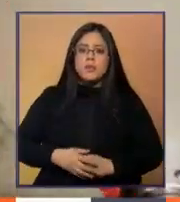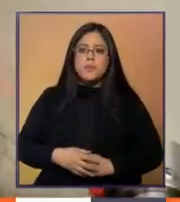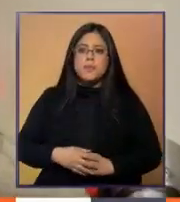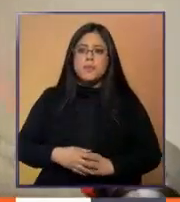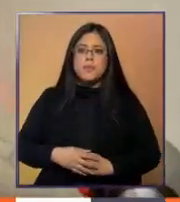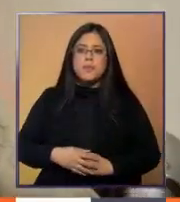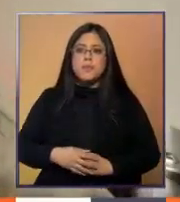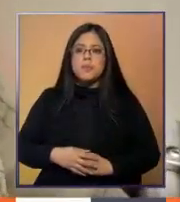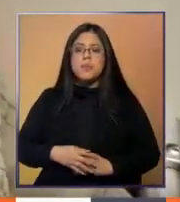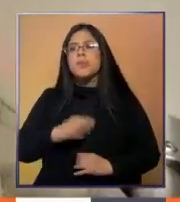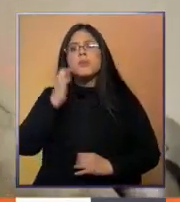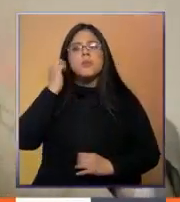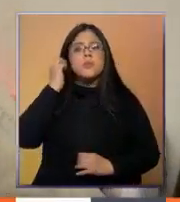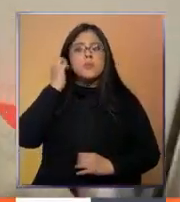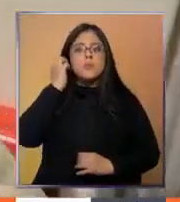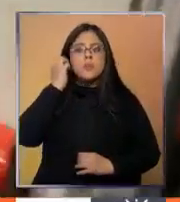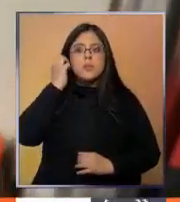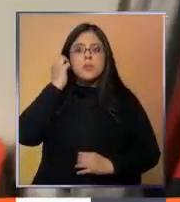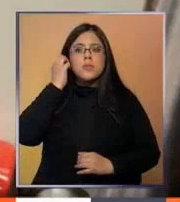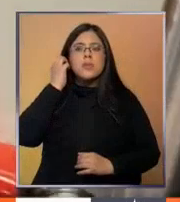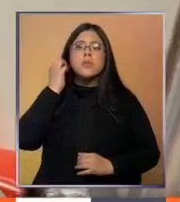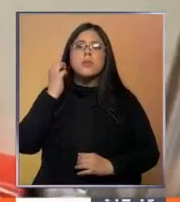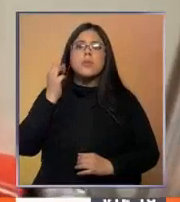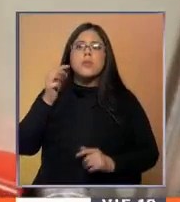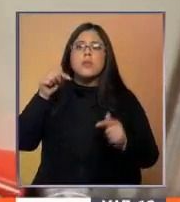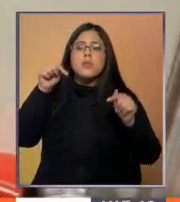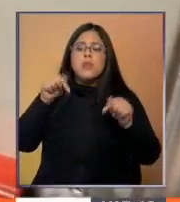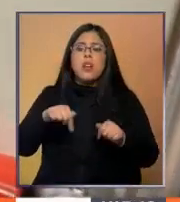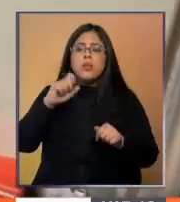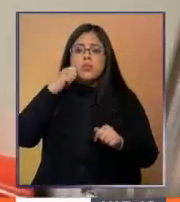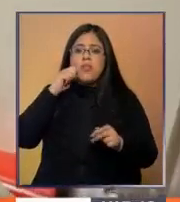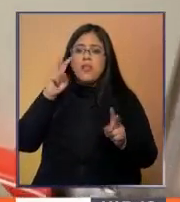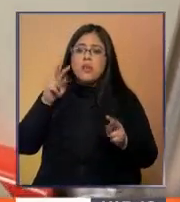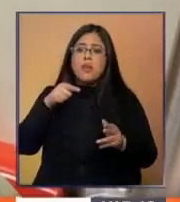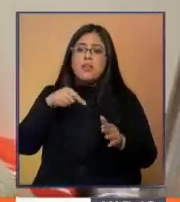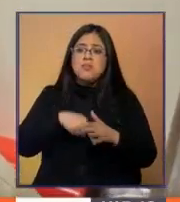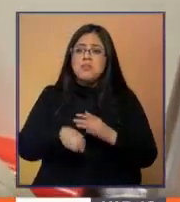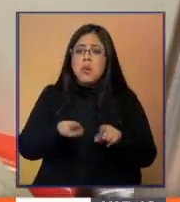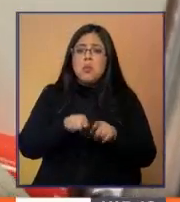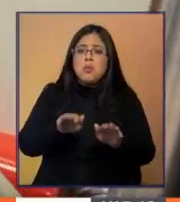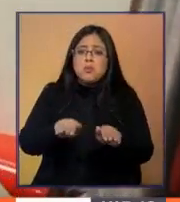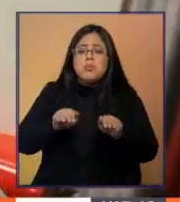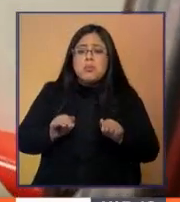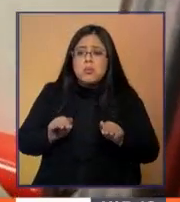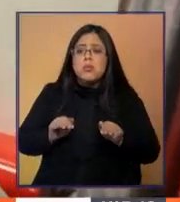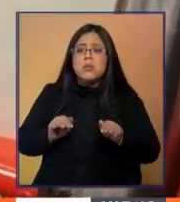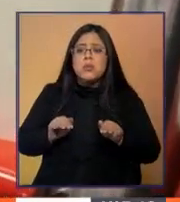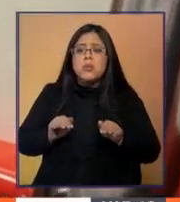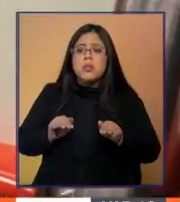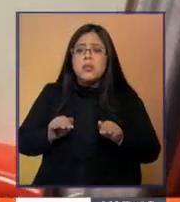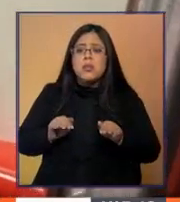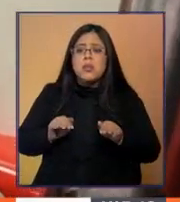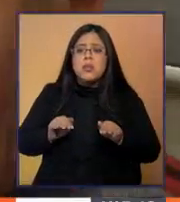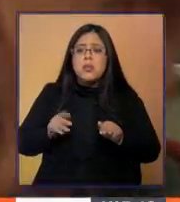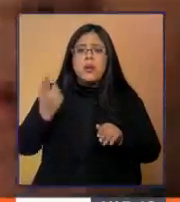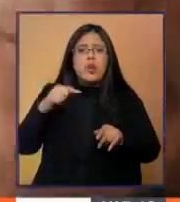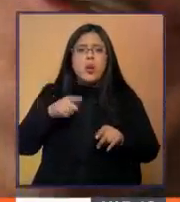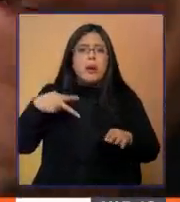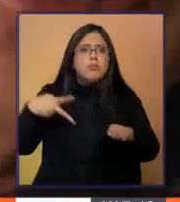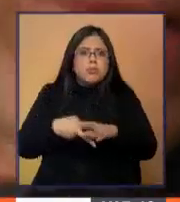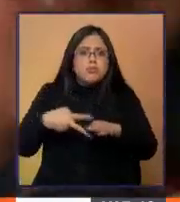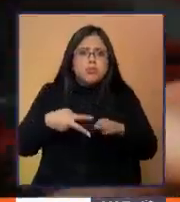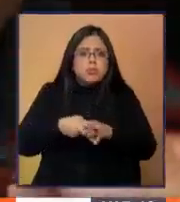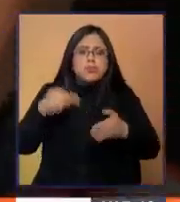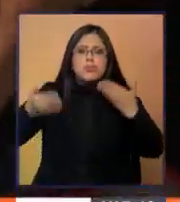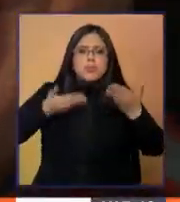Este es el nivel de transporte, para que la gente vaya cómoda y llegue a su lugar de destino, no para ser interrumpido. Me